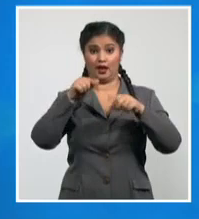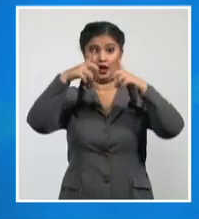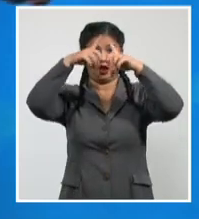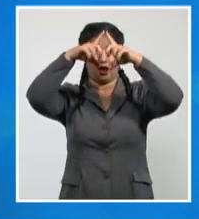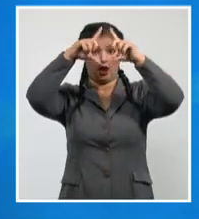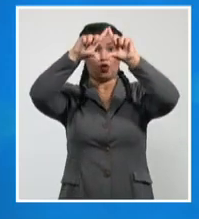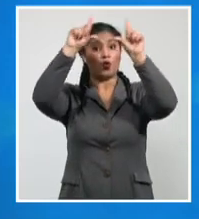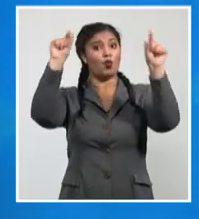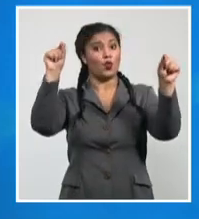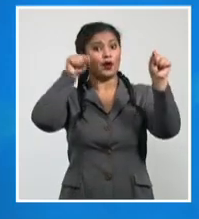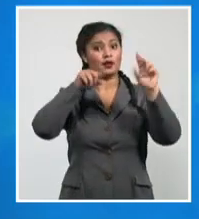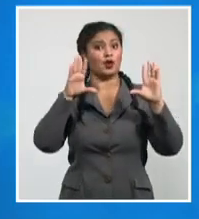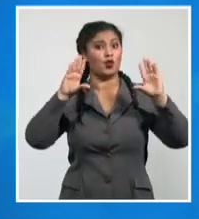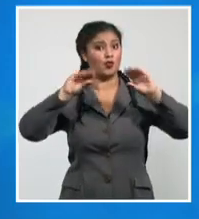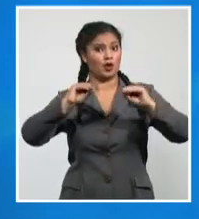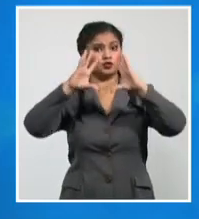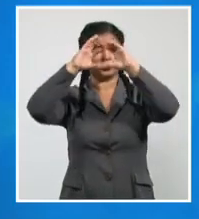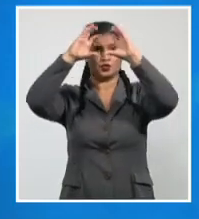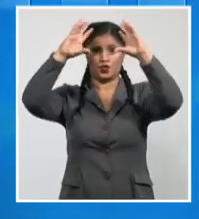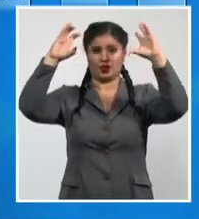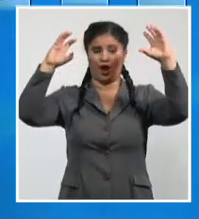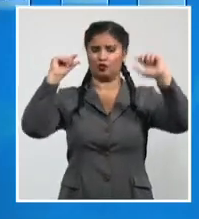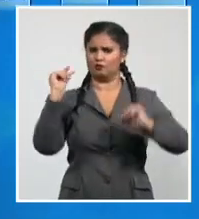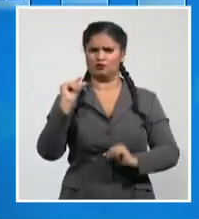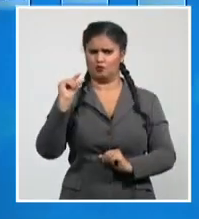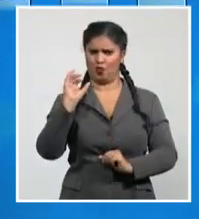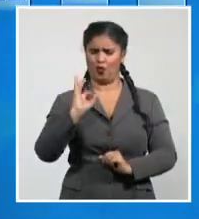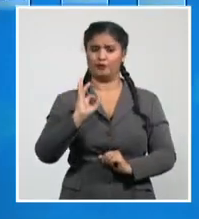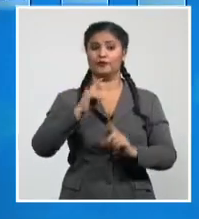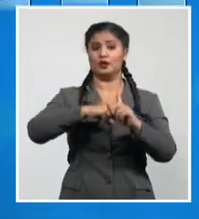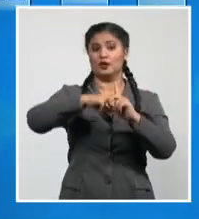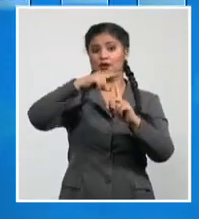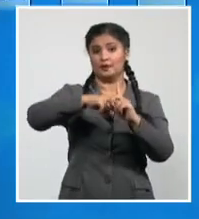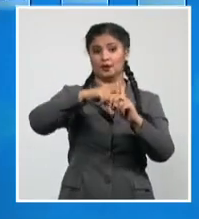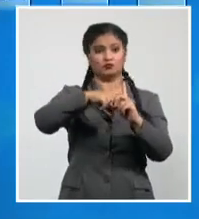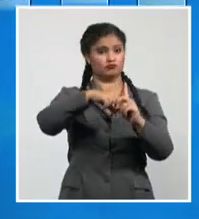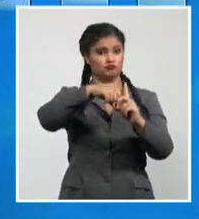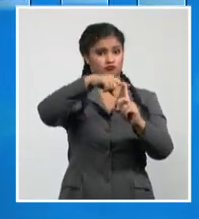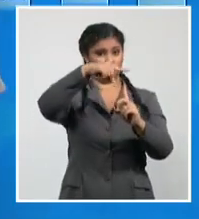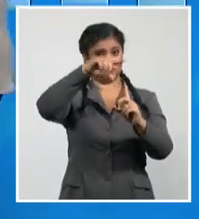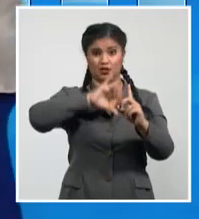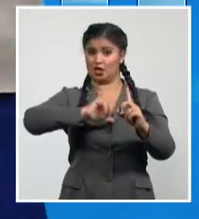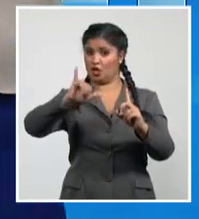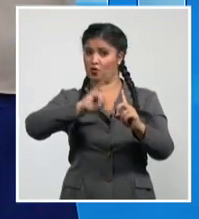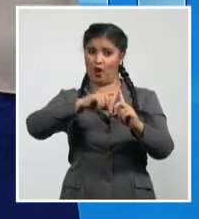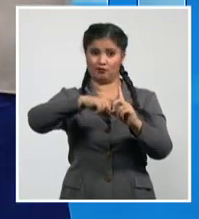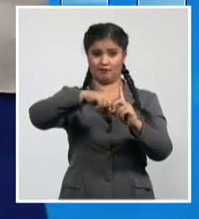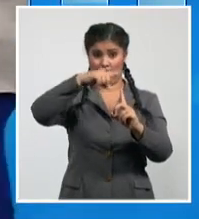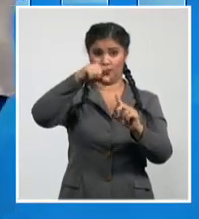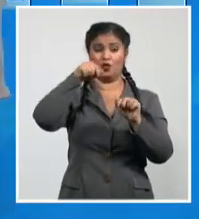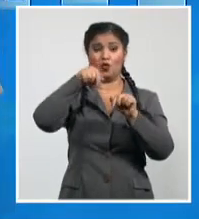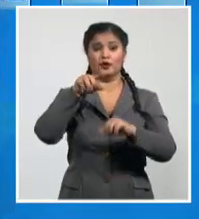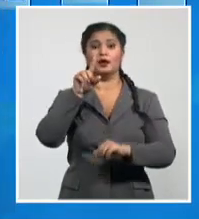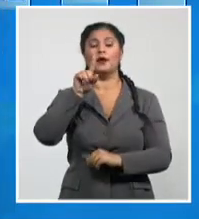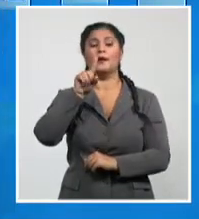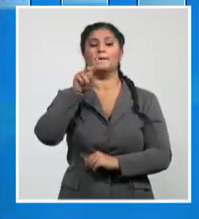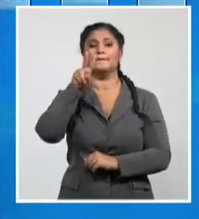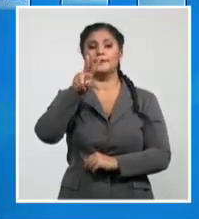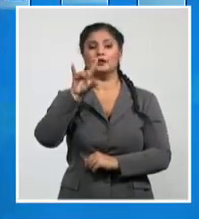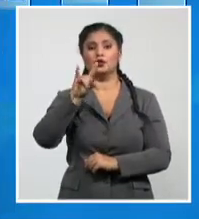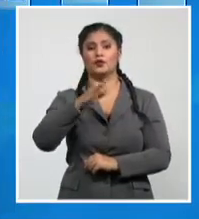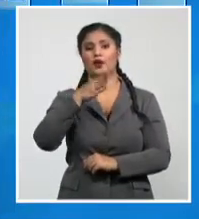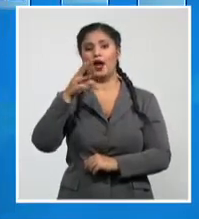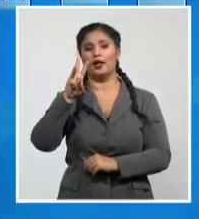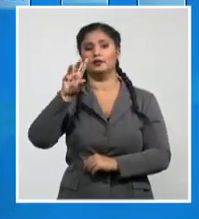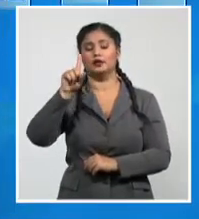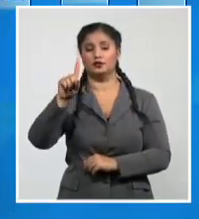habrá muy poca nubosidad. Las temperaturas continuarán elevadas, máximas hoy entre 29 y 31 grados Celsius en gran parte de